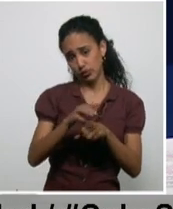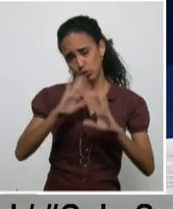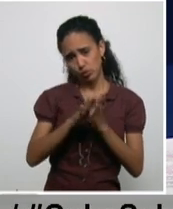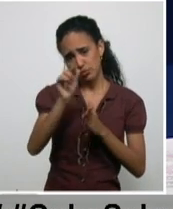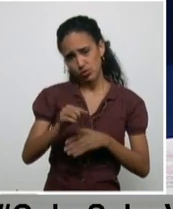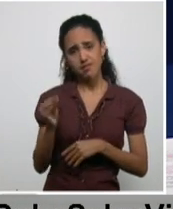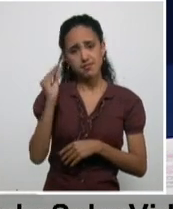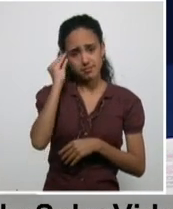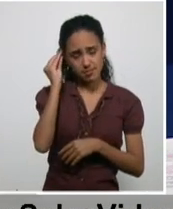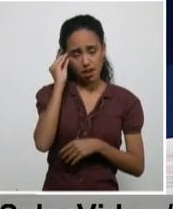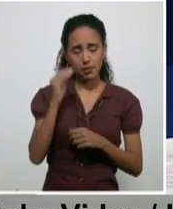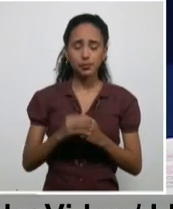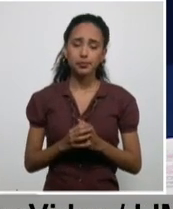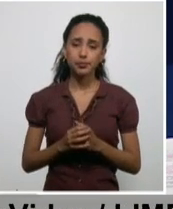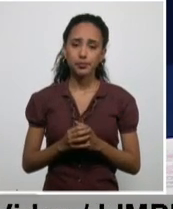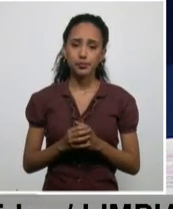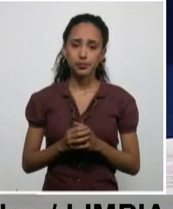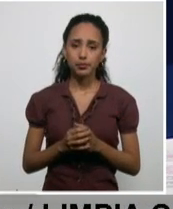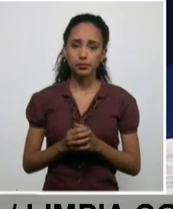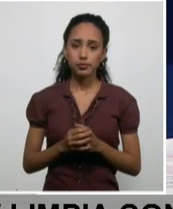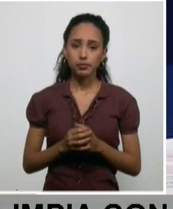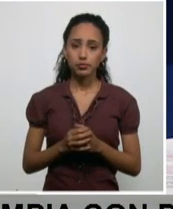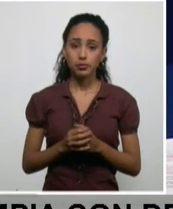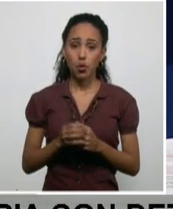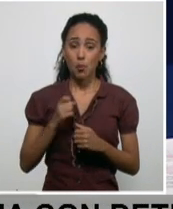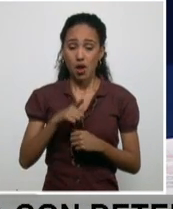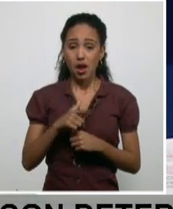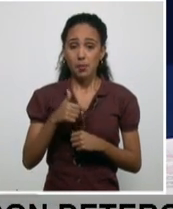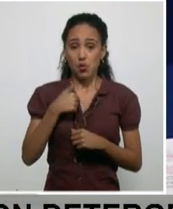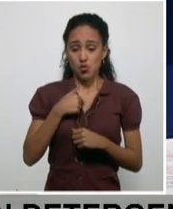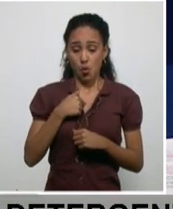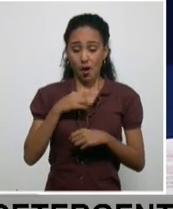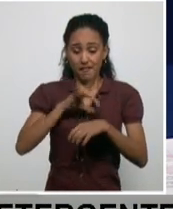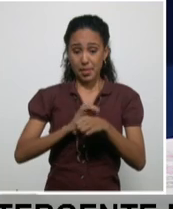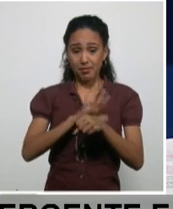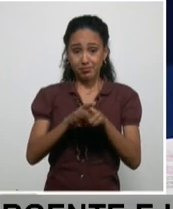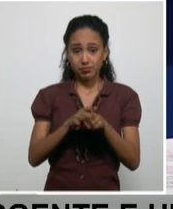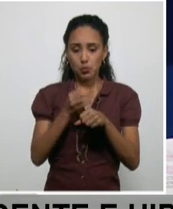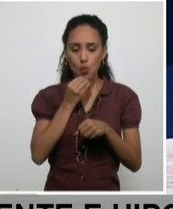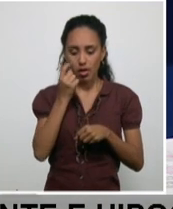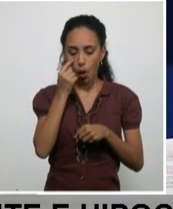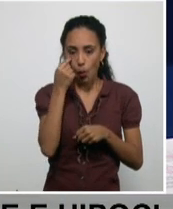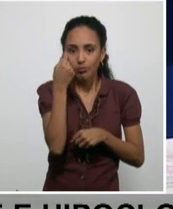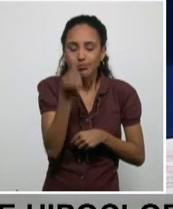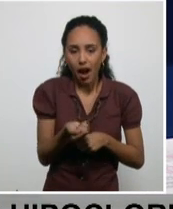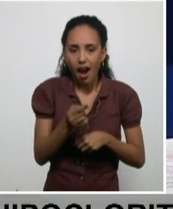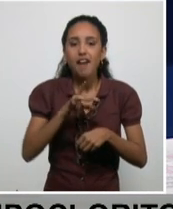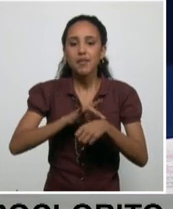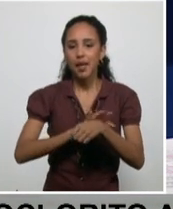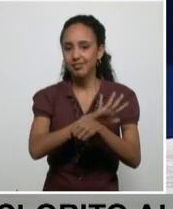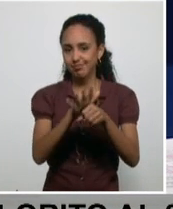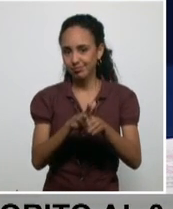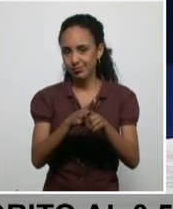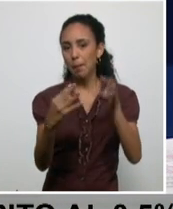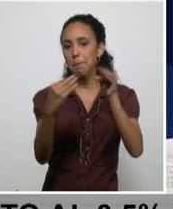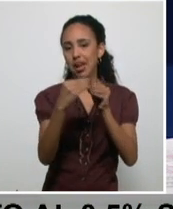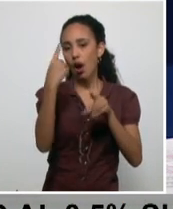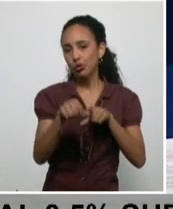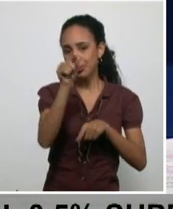que también pudiera ser una fuente de contagio de la enfermedad. Entonces, realmente esto está en estudio.